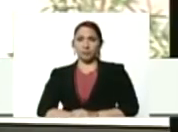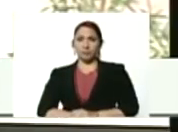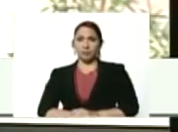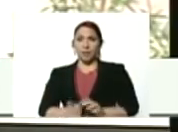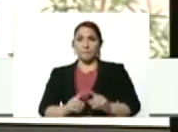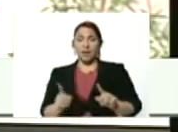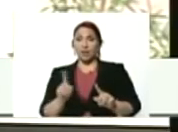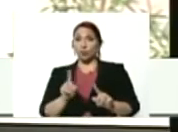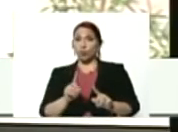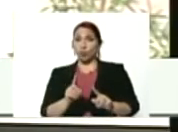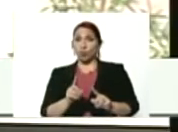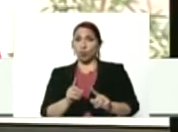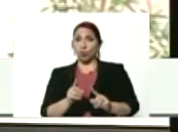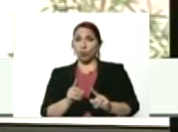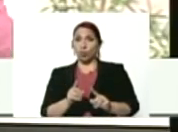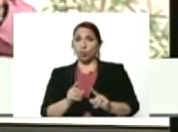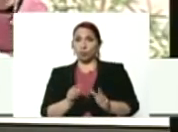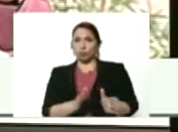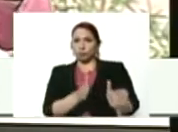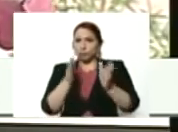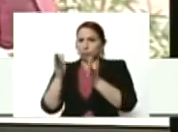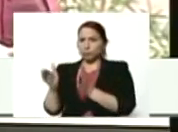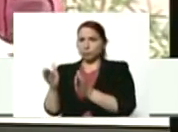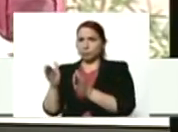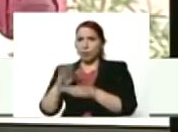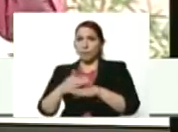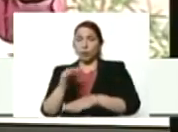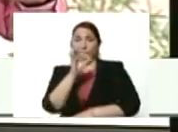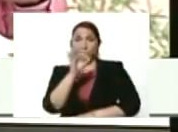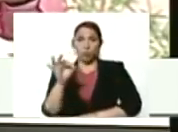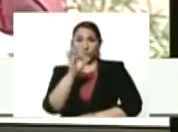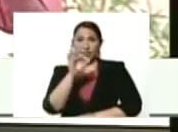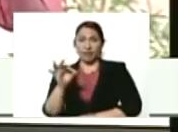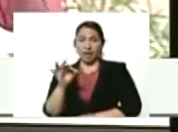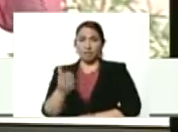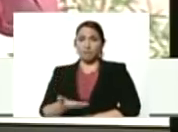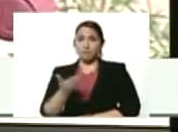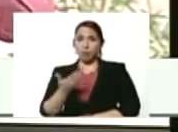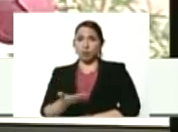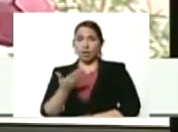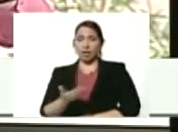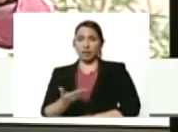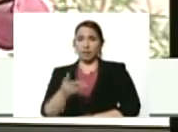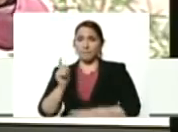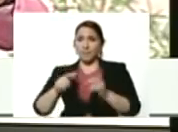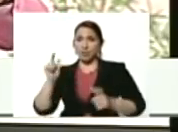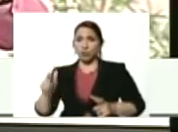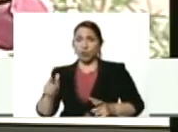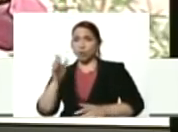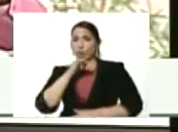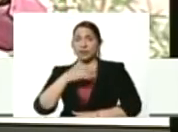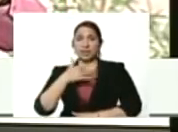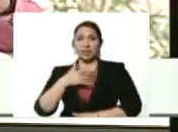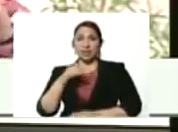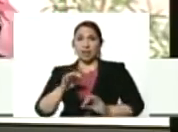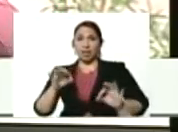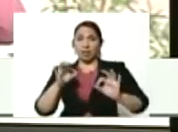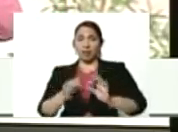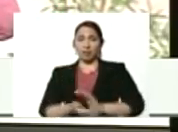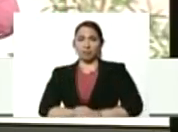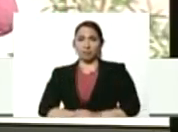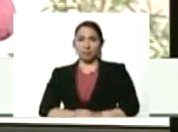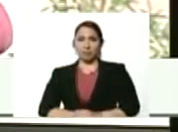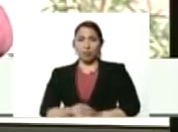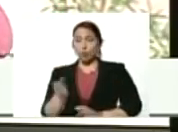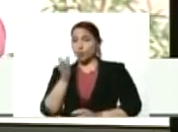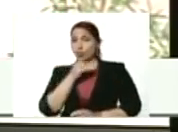no pasen a otra etapa, porque un porcentaje importante de asintomáticas, si no